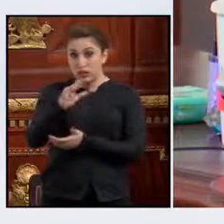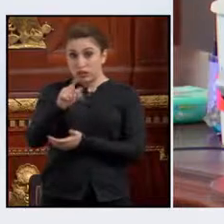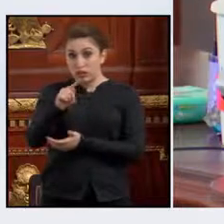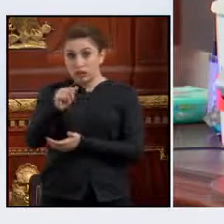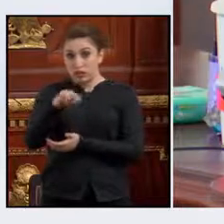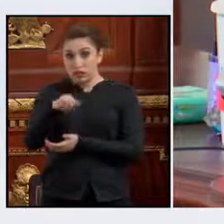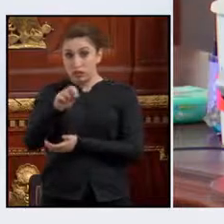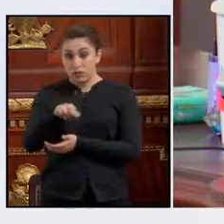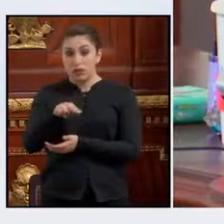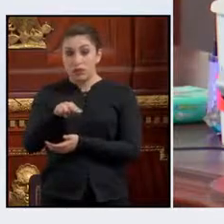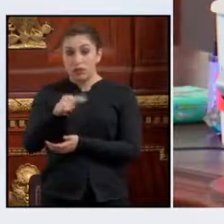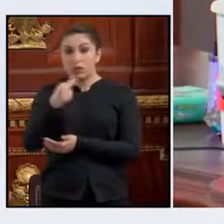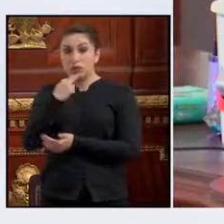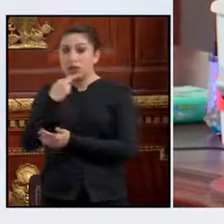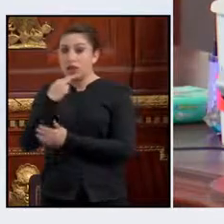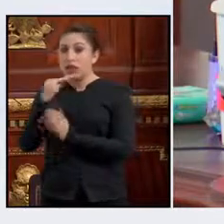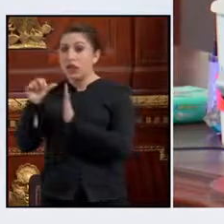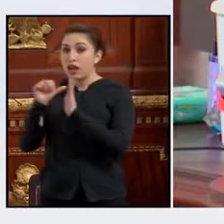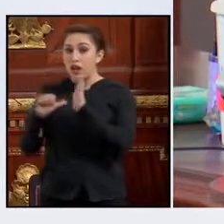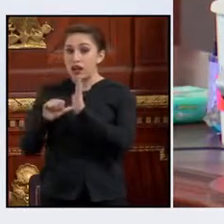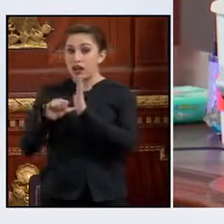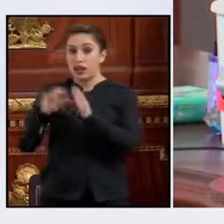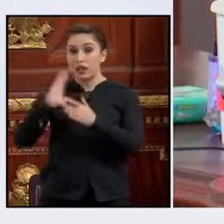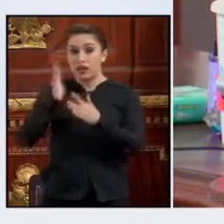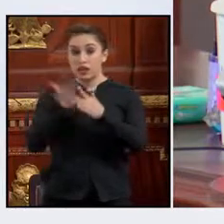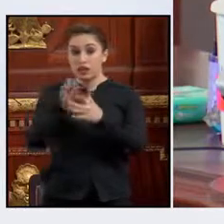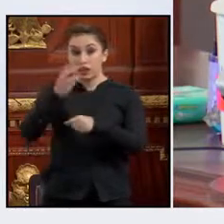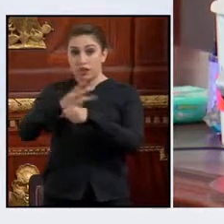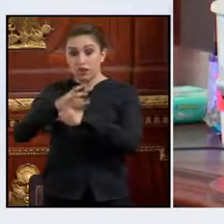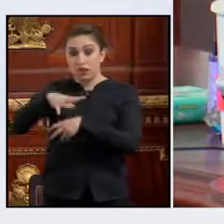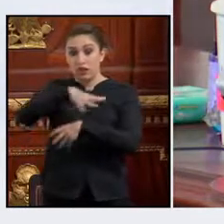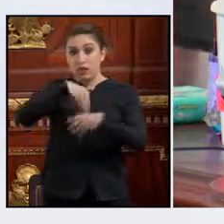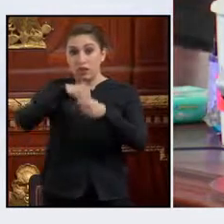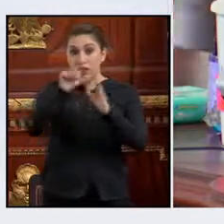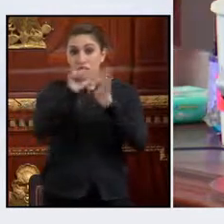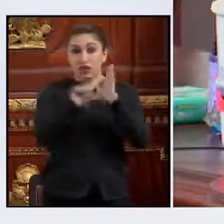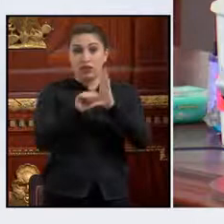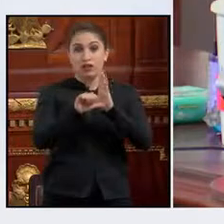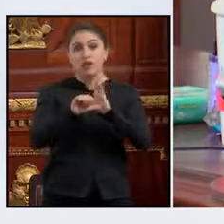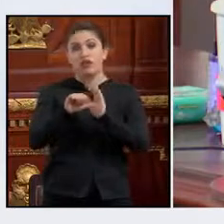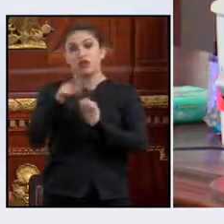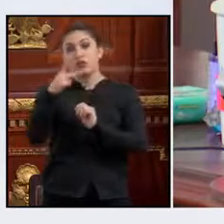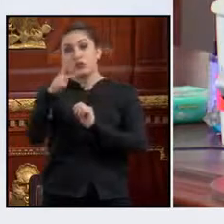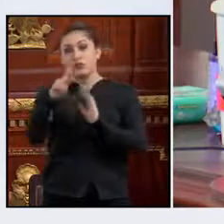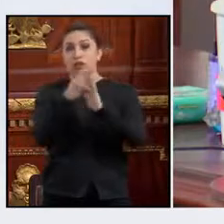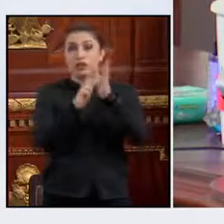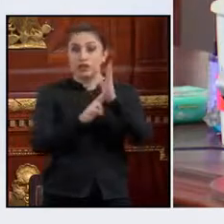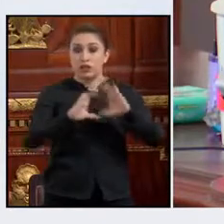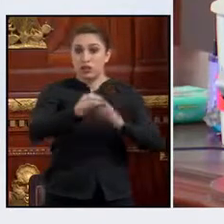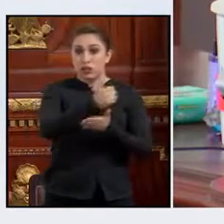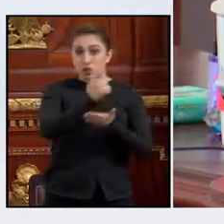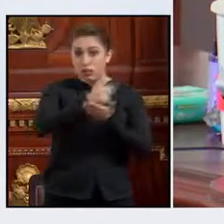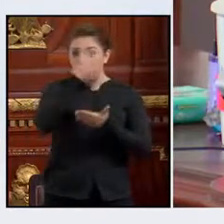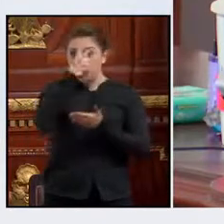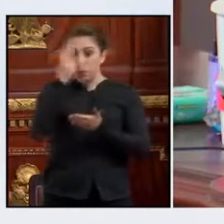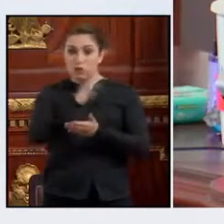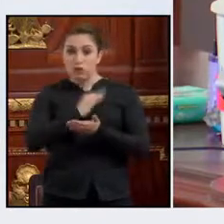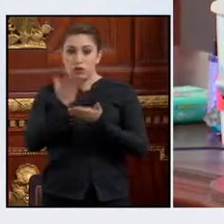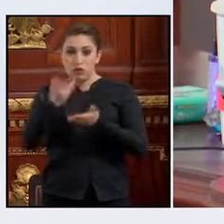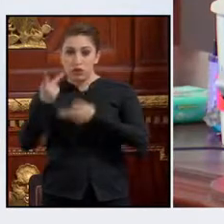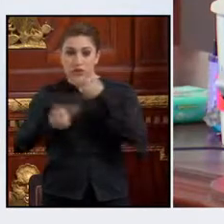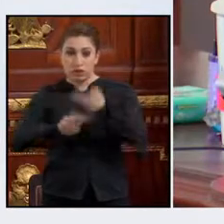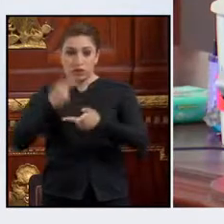la fracción tercera del artículo 129 del Reglamento del Congreso de la Ciudad de México, se concede el uso de la palabra, hasta